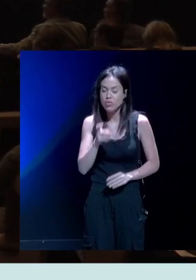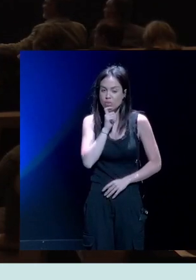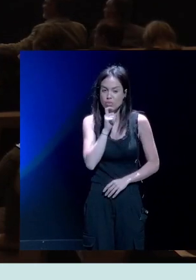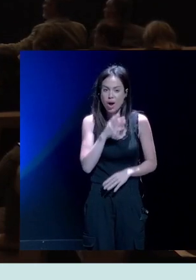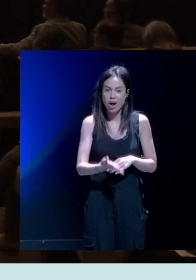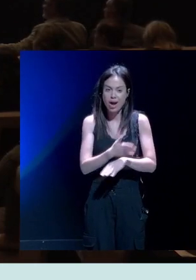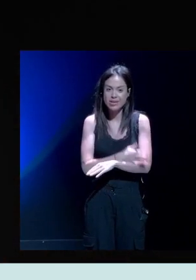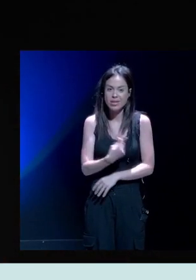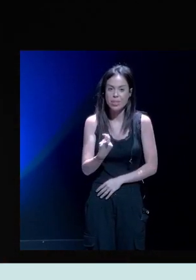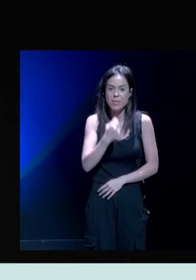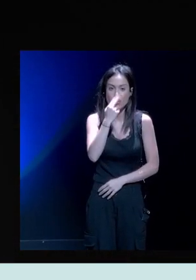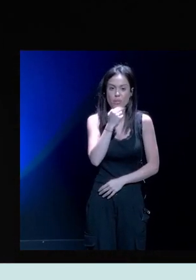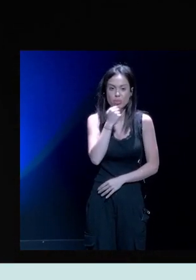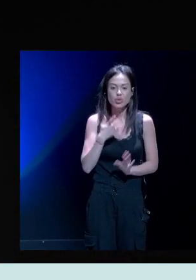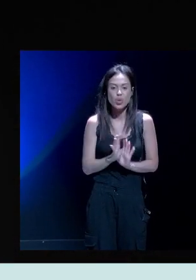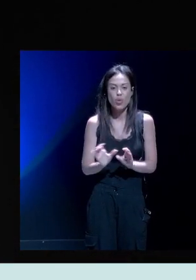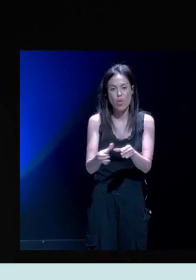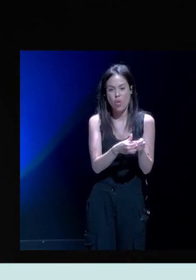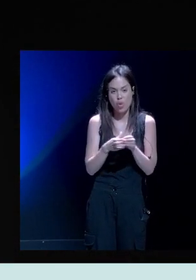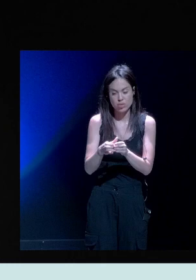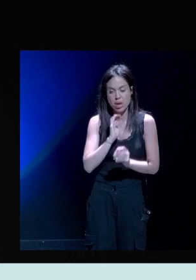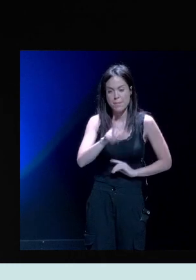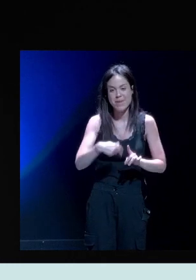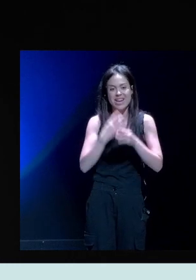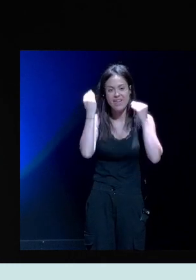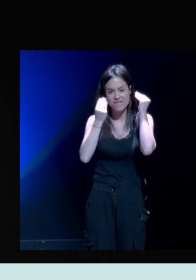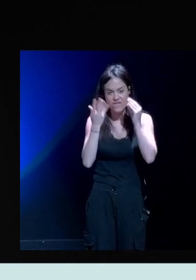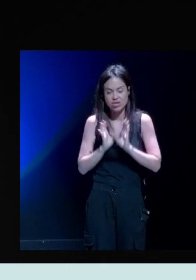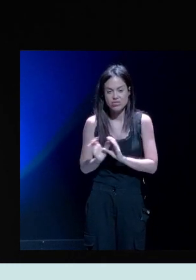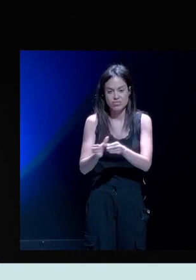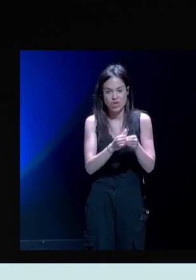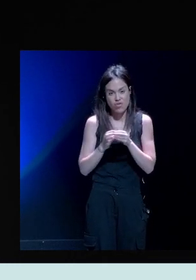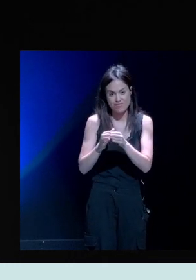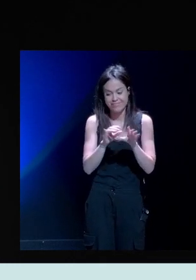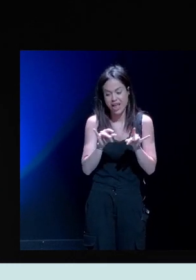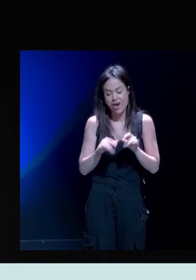compromiso colectivo y con una reflexión colectiva en el